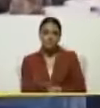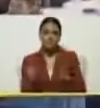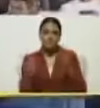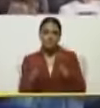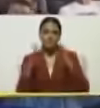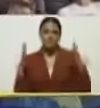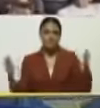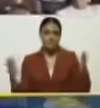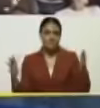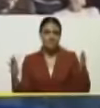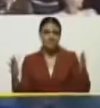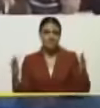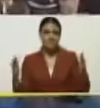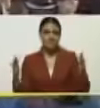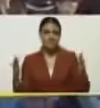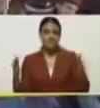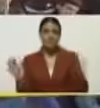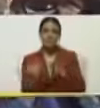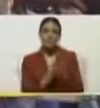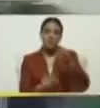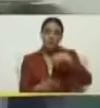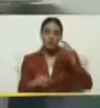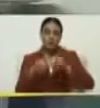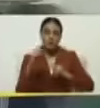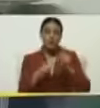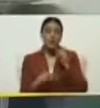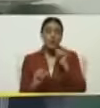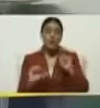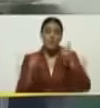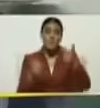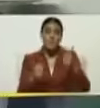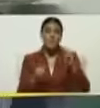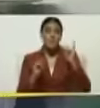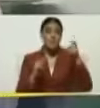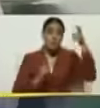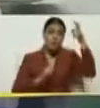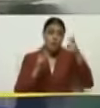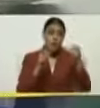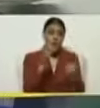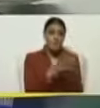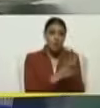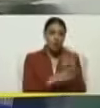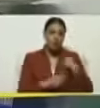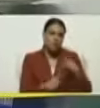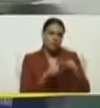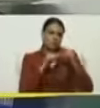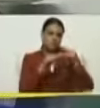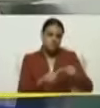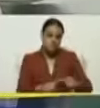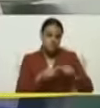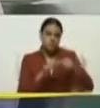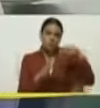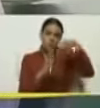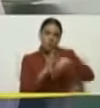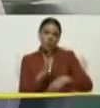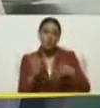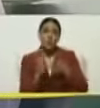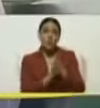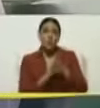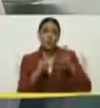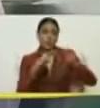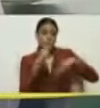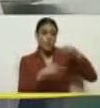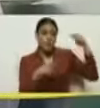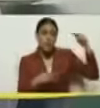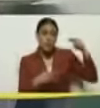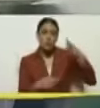gigantesca que la construyó Chávez y yo la continué y la he profundizado. El bolivarianismo del siglo